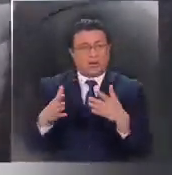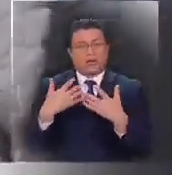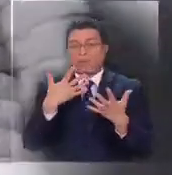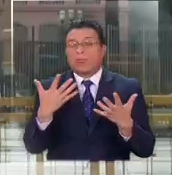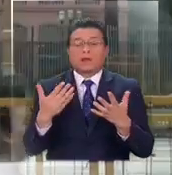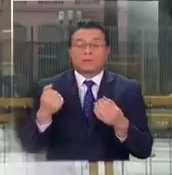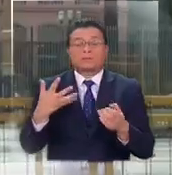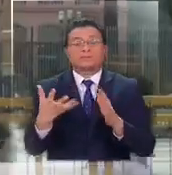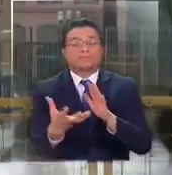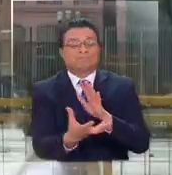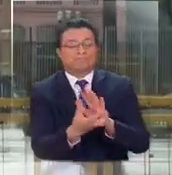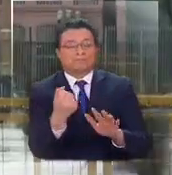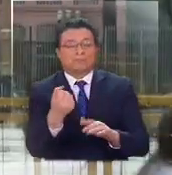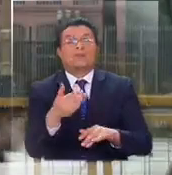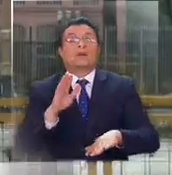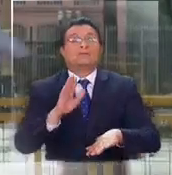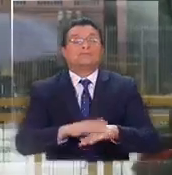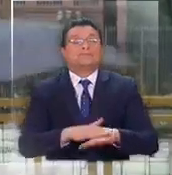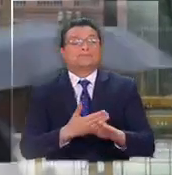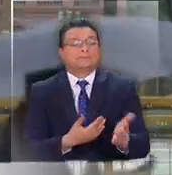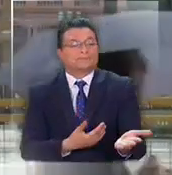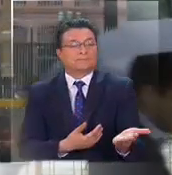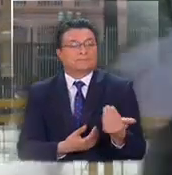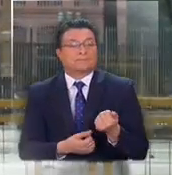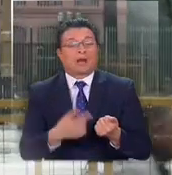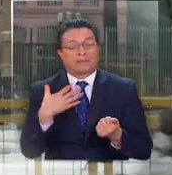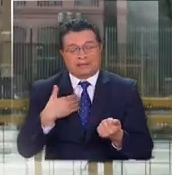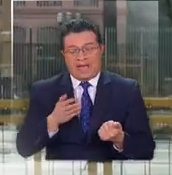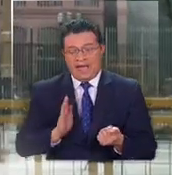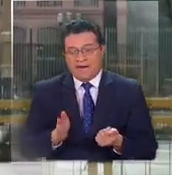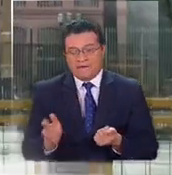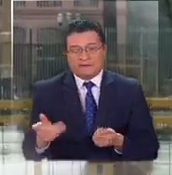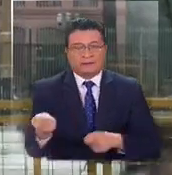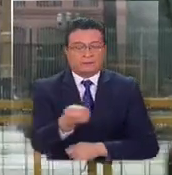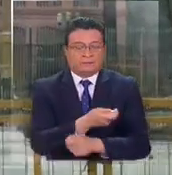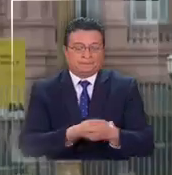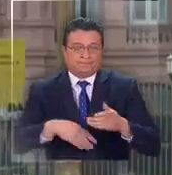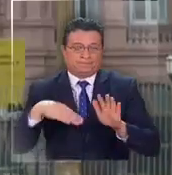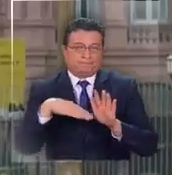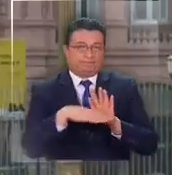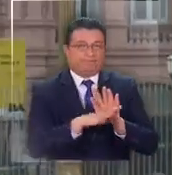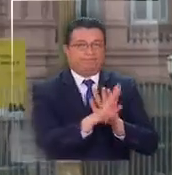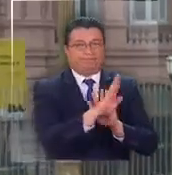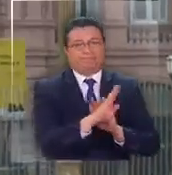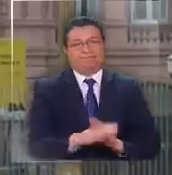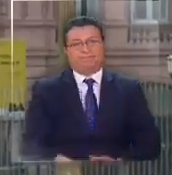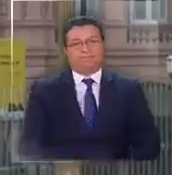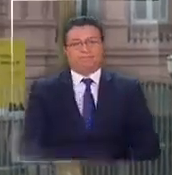conseguir el rescate con el que aspiran a avanzar hacia la recuperación económica.